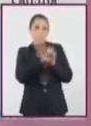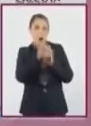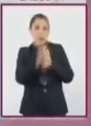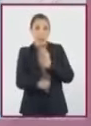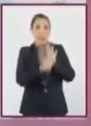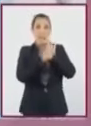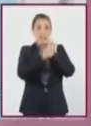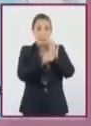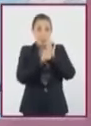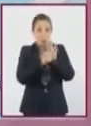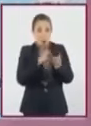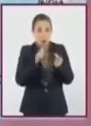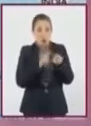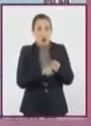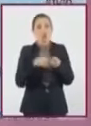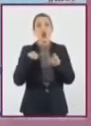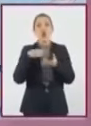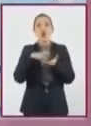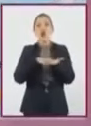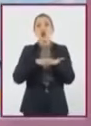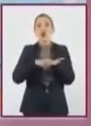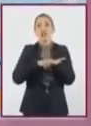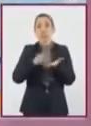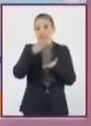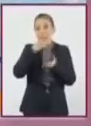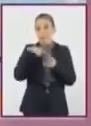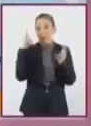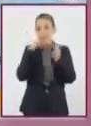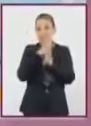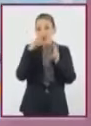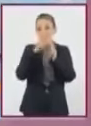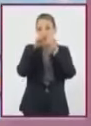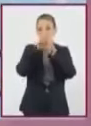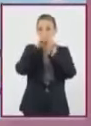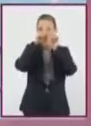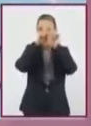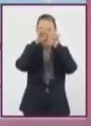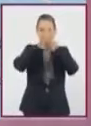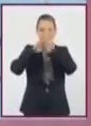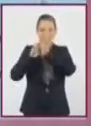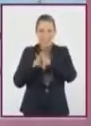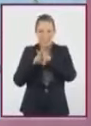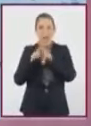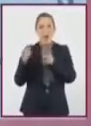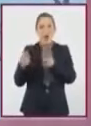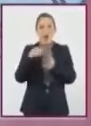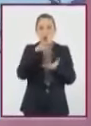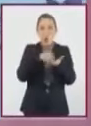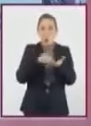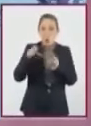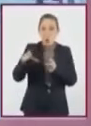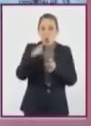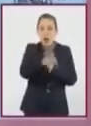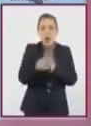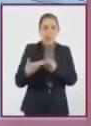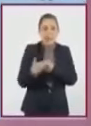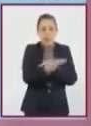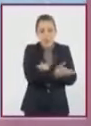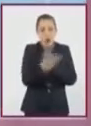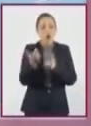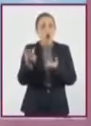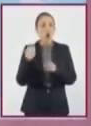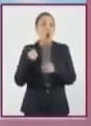la simbología, la rosa de los vientos, las divisiones políticas o hidrografía y también